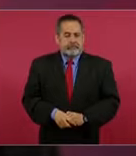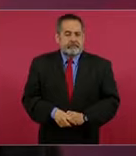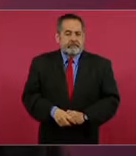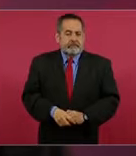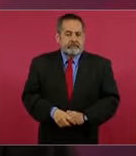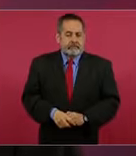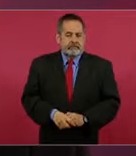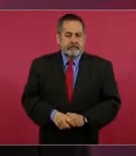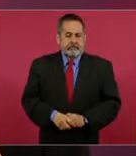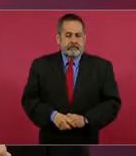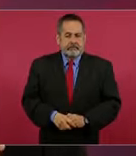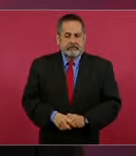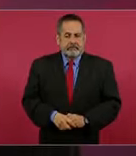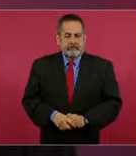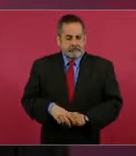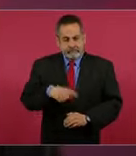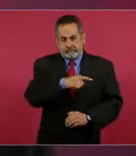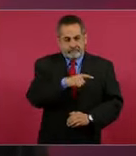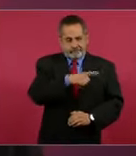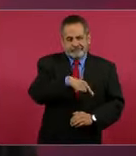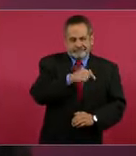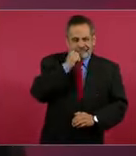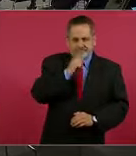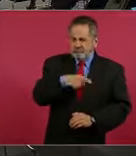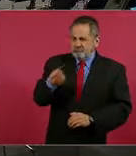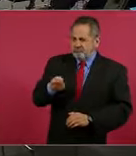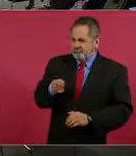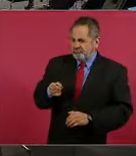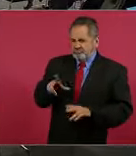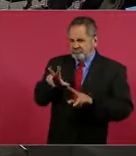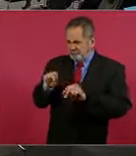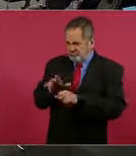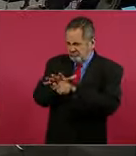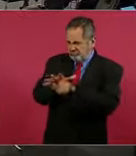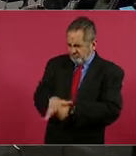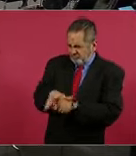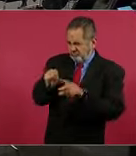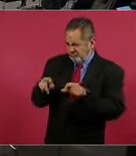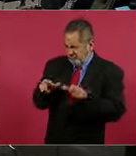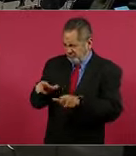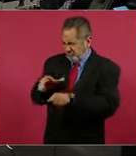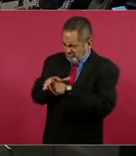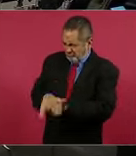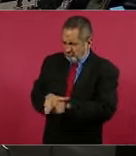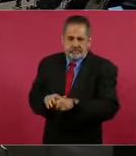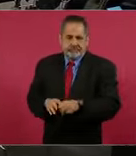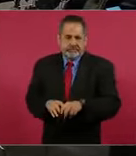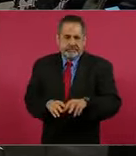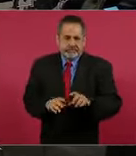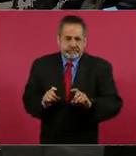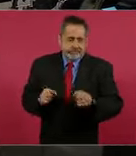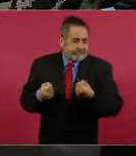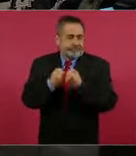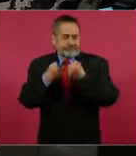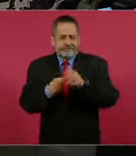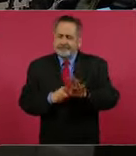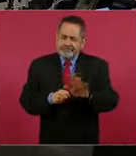las actitudes represivas. Entonces, no hay que caer en eso, hay que sacarle la